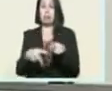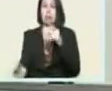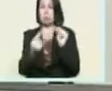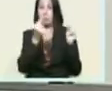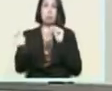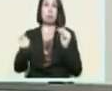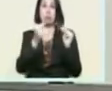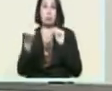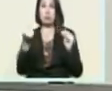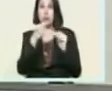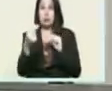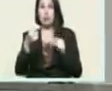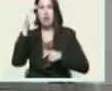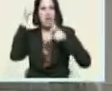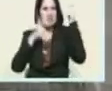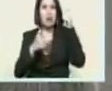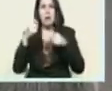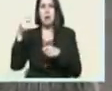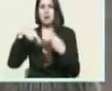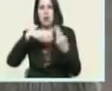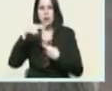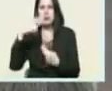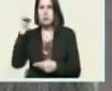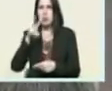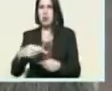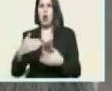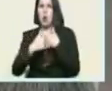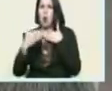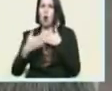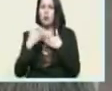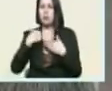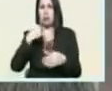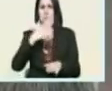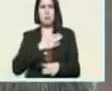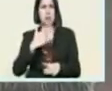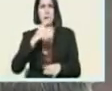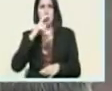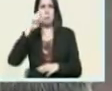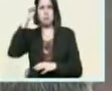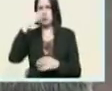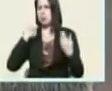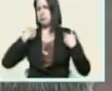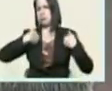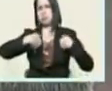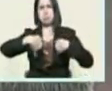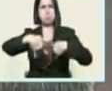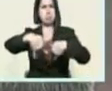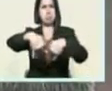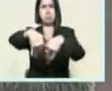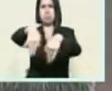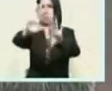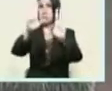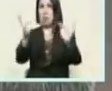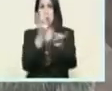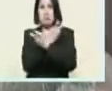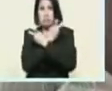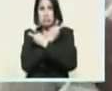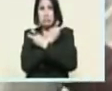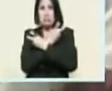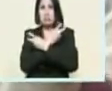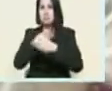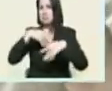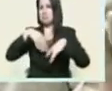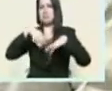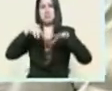revolución bolivariana, contra el comandante Chávez y ahora contra mí. Y yo dejé que fluyera el veneno. Y saqué